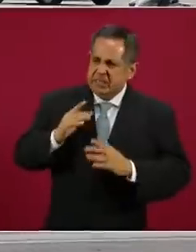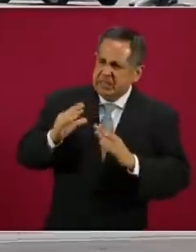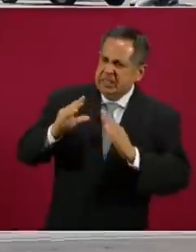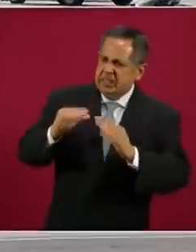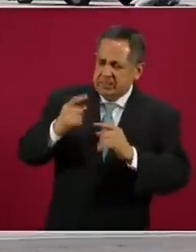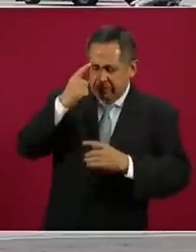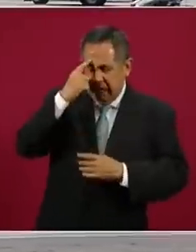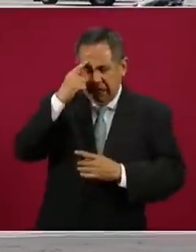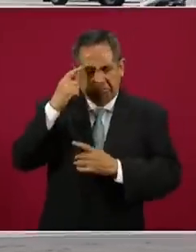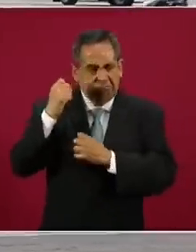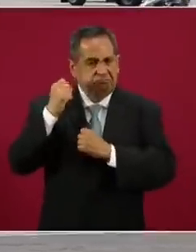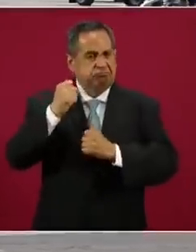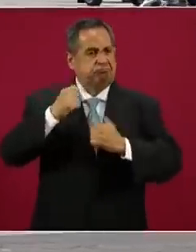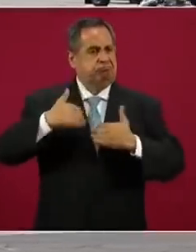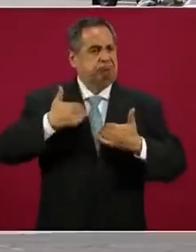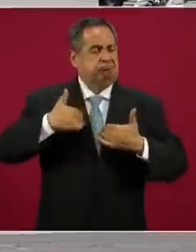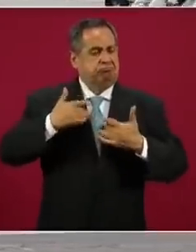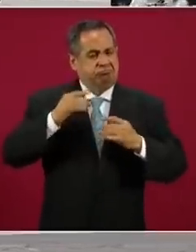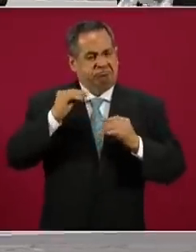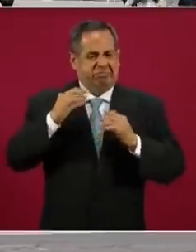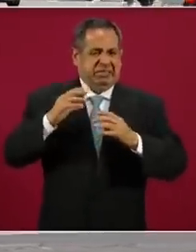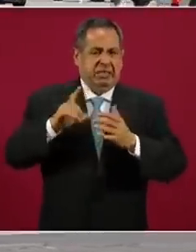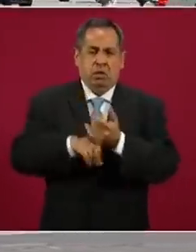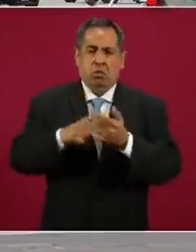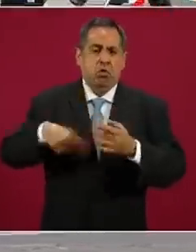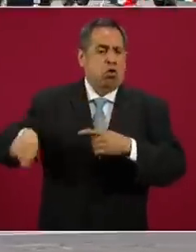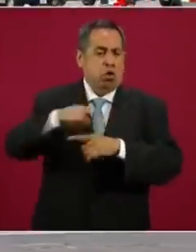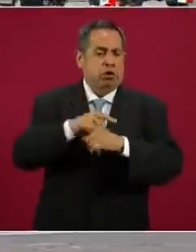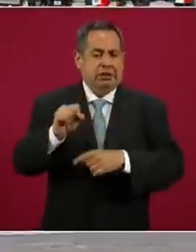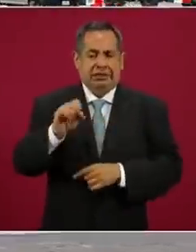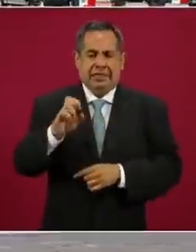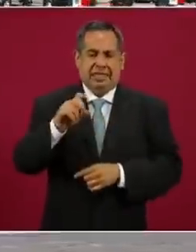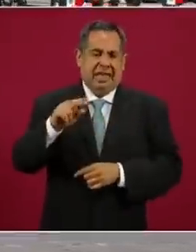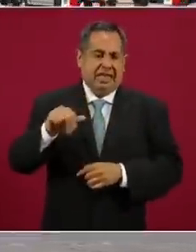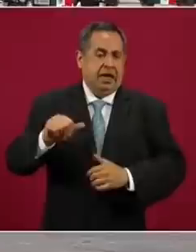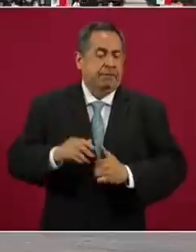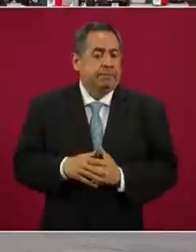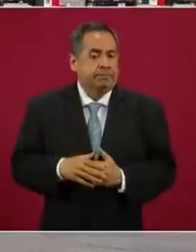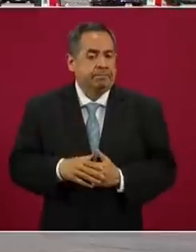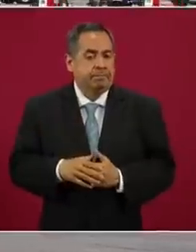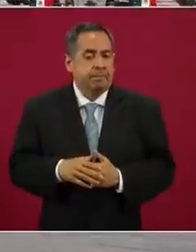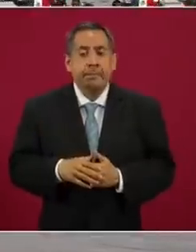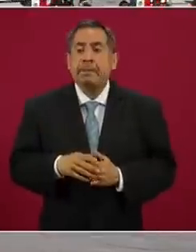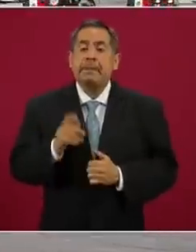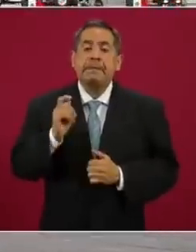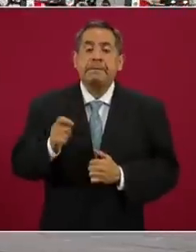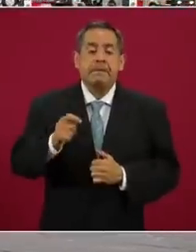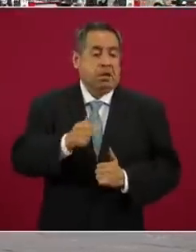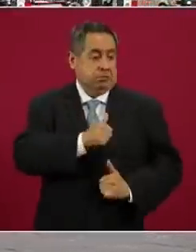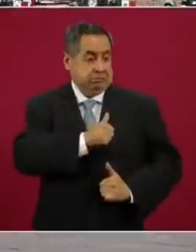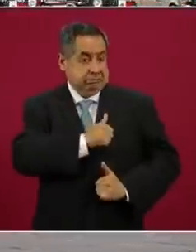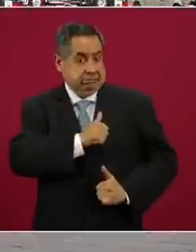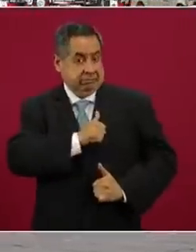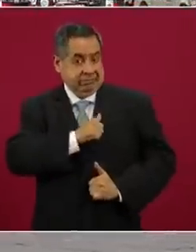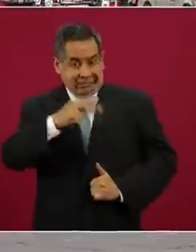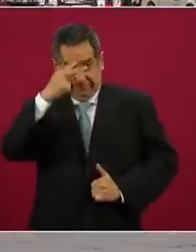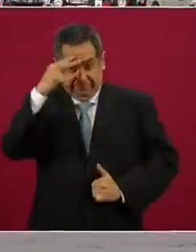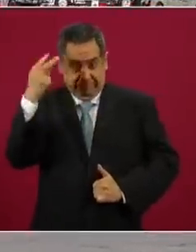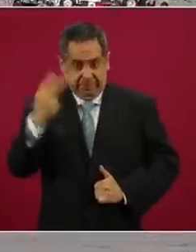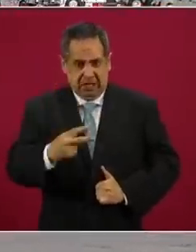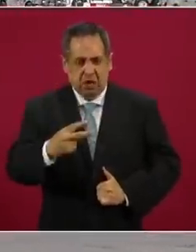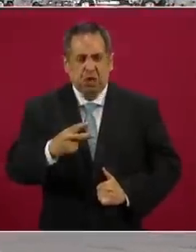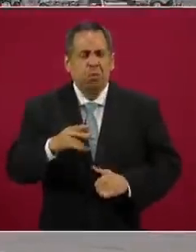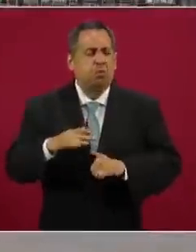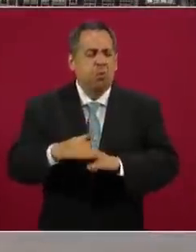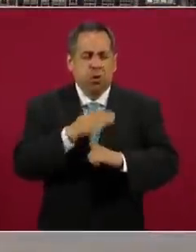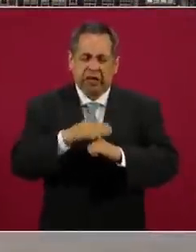conforman la secretaría de la defensa nacional en tal sentido la fortaleza institucional del soldado mexicano versa bajo